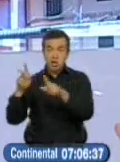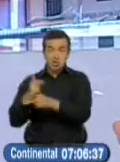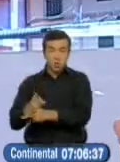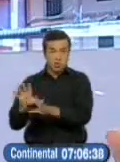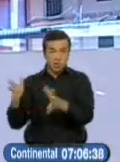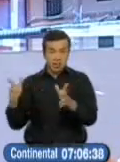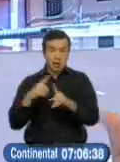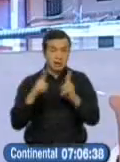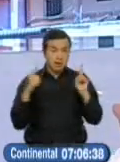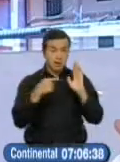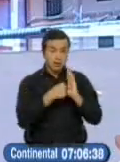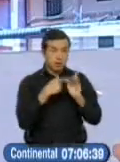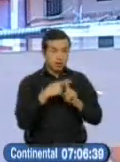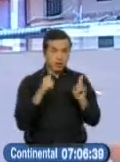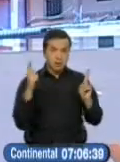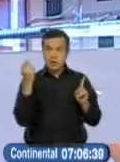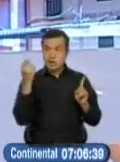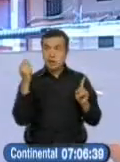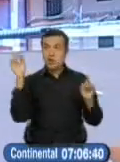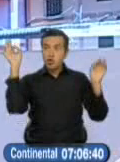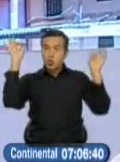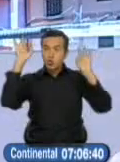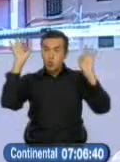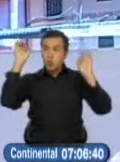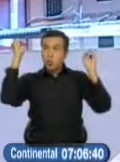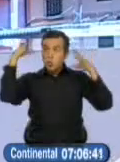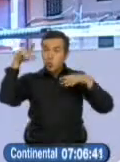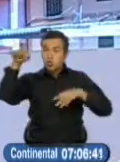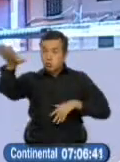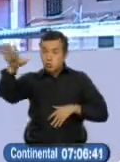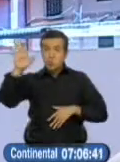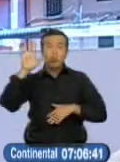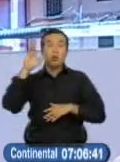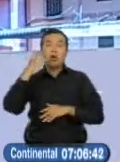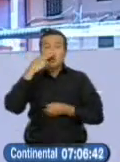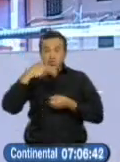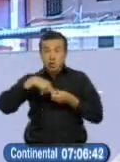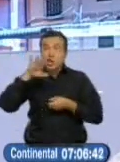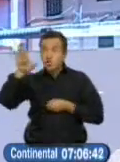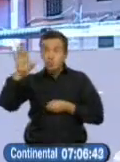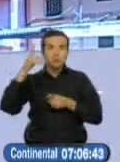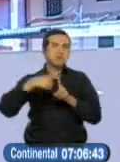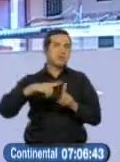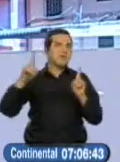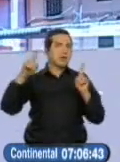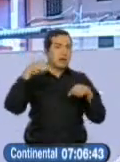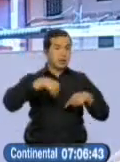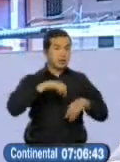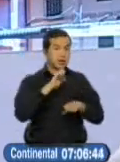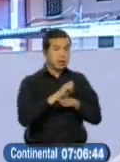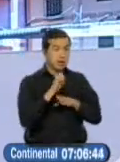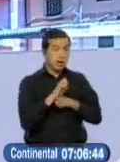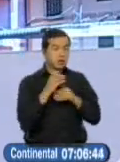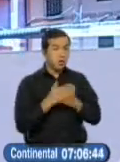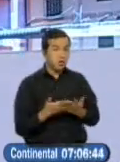tributario es muy diferente, los costos eléctricos son diferentes, los costos de combustible son diferentes. Aquí, en cambio,